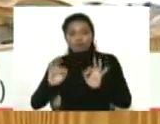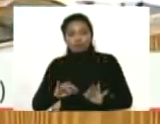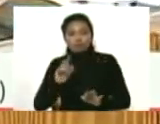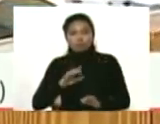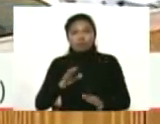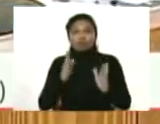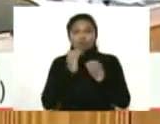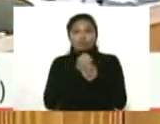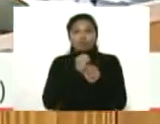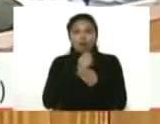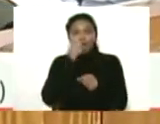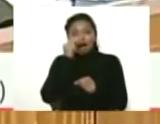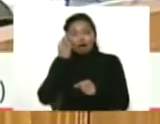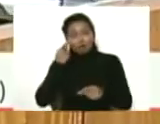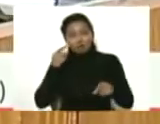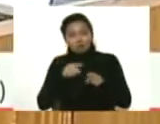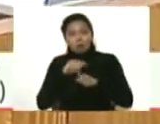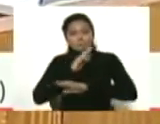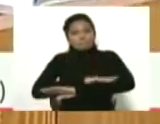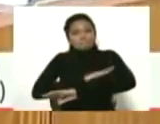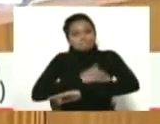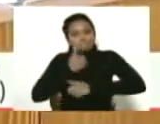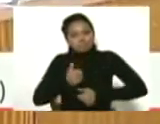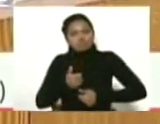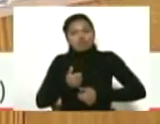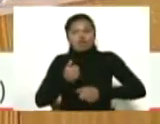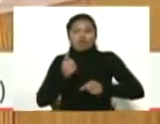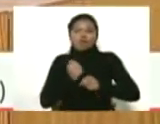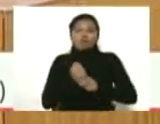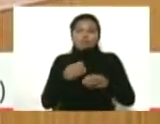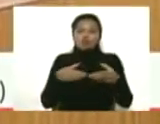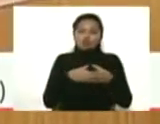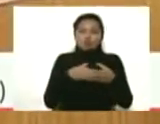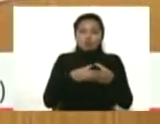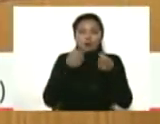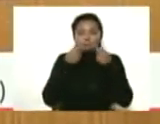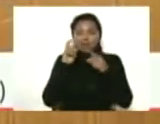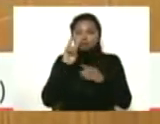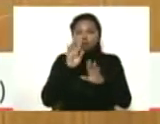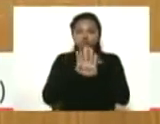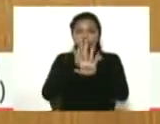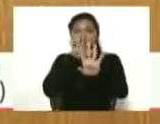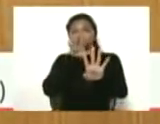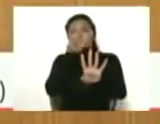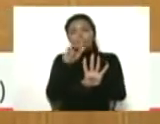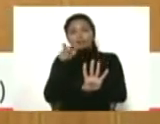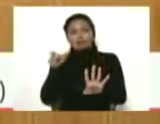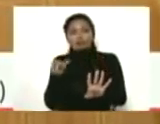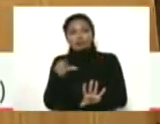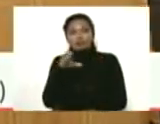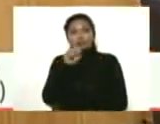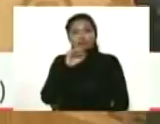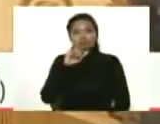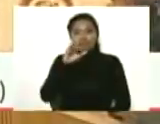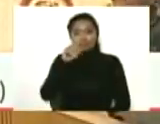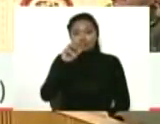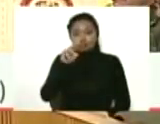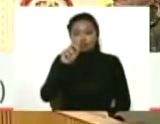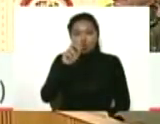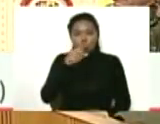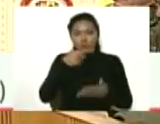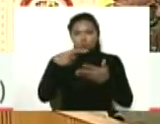los trabajadores con su disciplina, la clase obrera, no, se pierde de vista. Encidor,